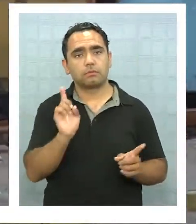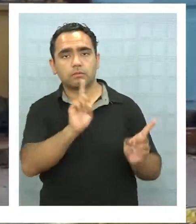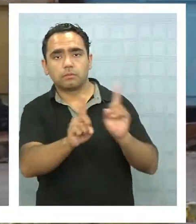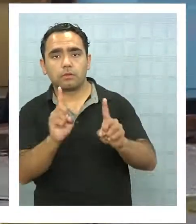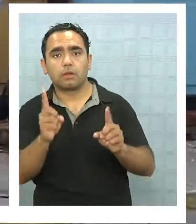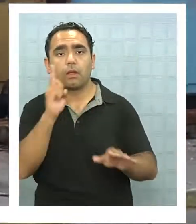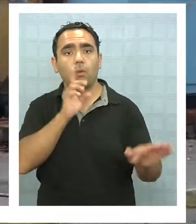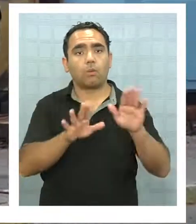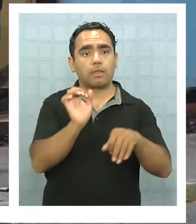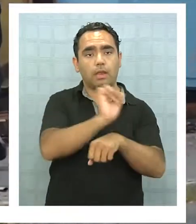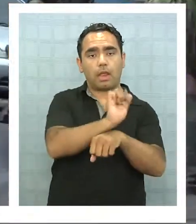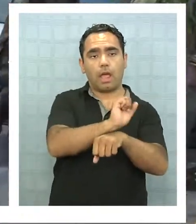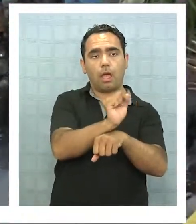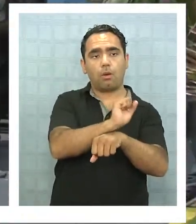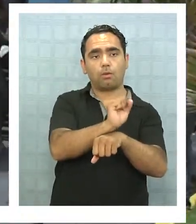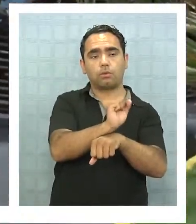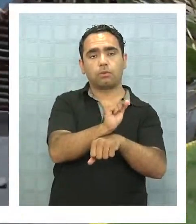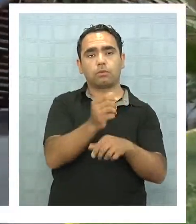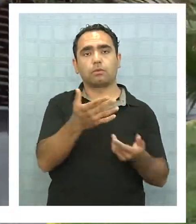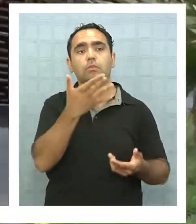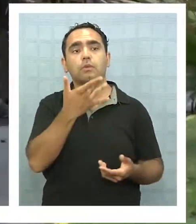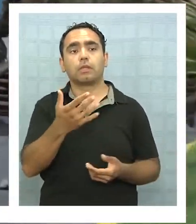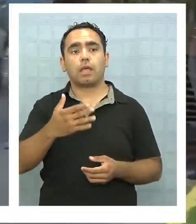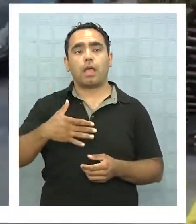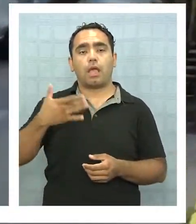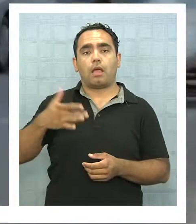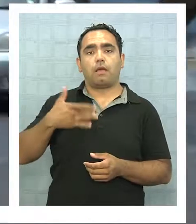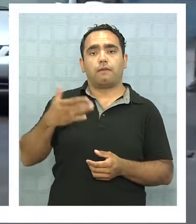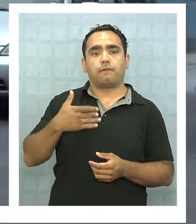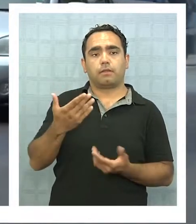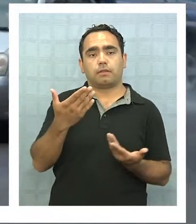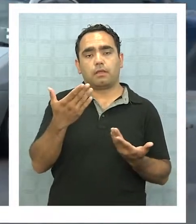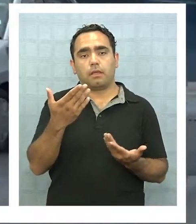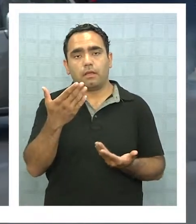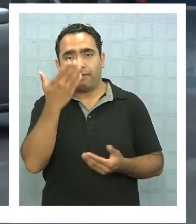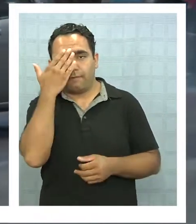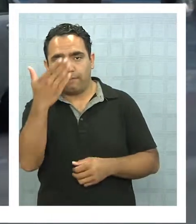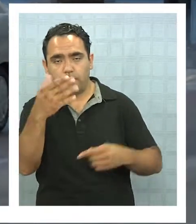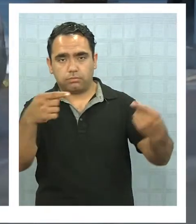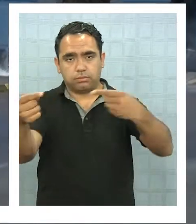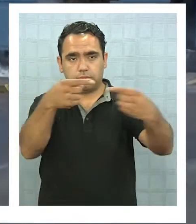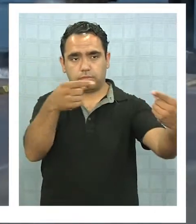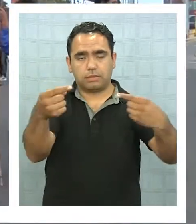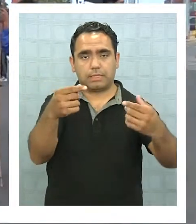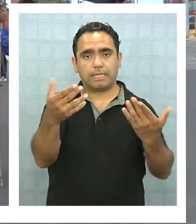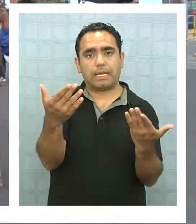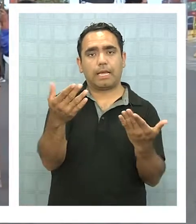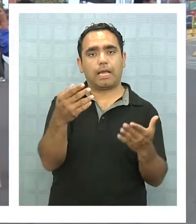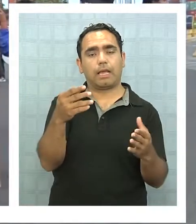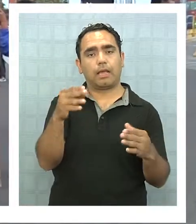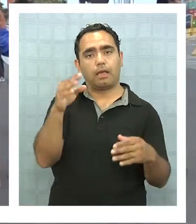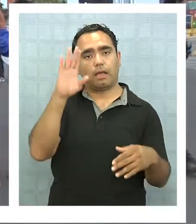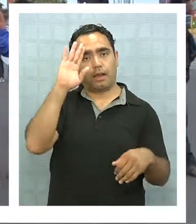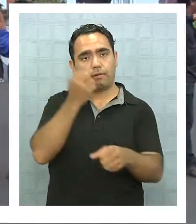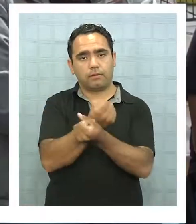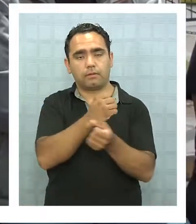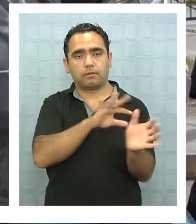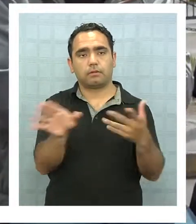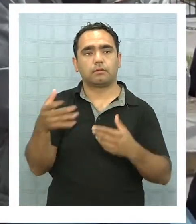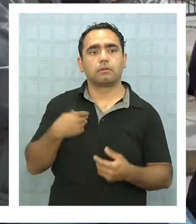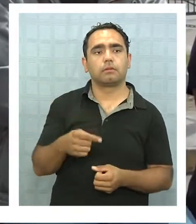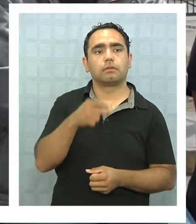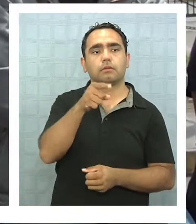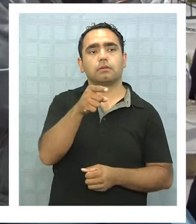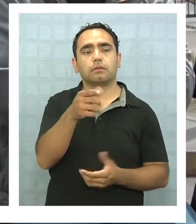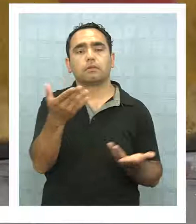para proteger sus automóviles. Muchos de estos afectados por los enfrentamientos con carabineros. Lo que fue anunciado como una manifestación